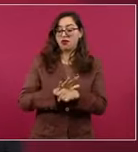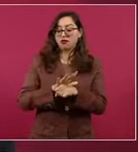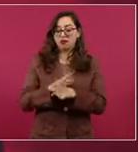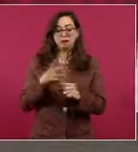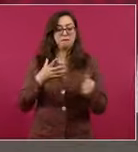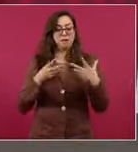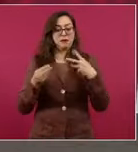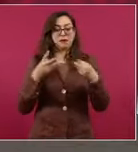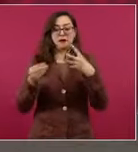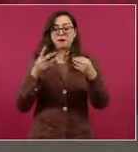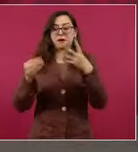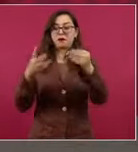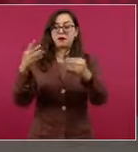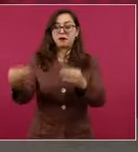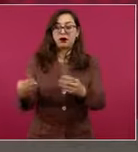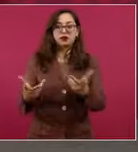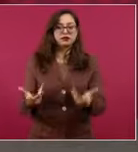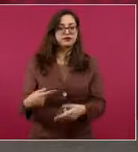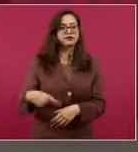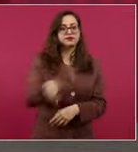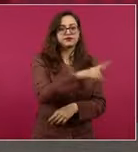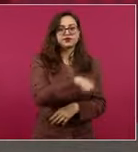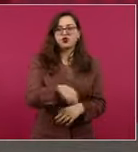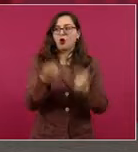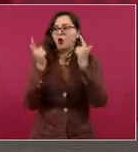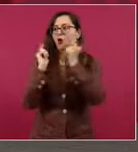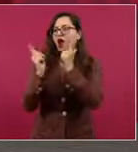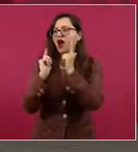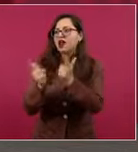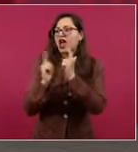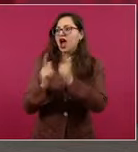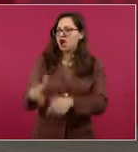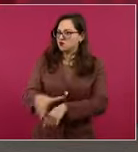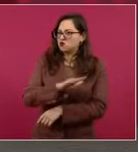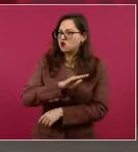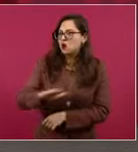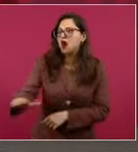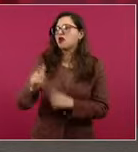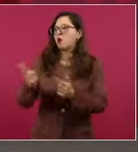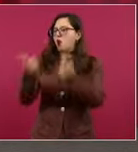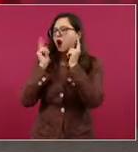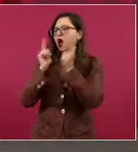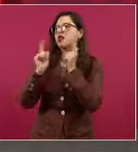que no pudiésemos atender a los enfermos en los hospitales,